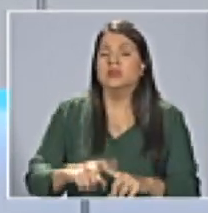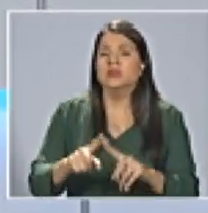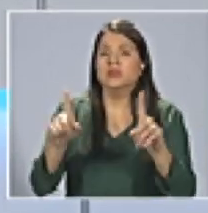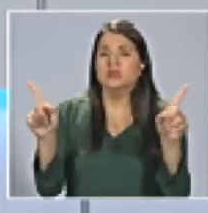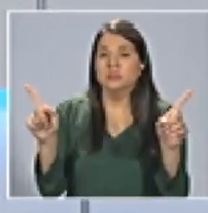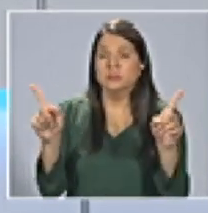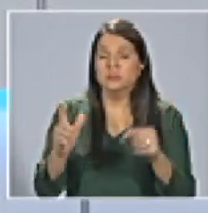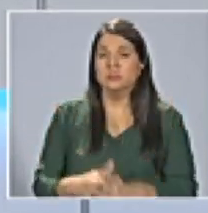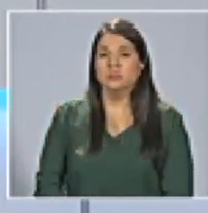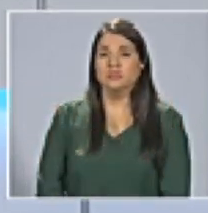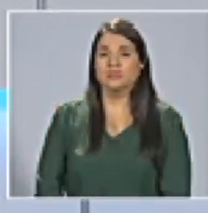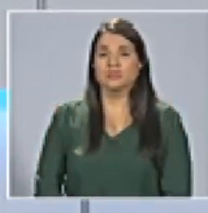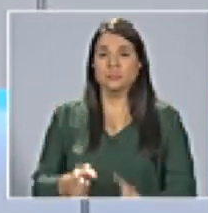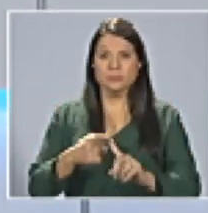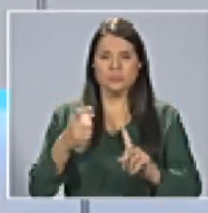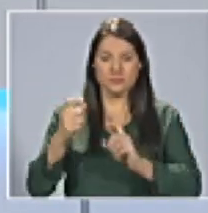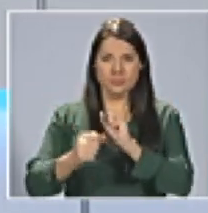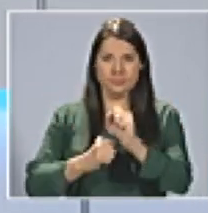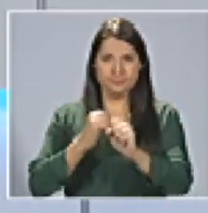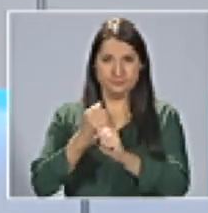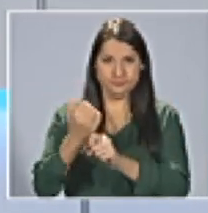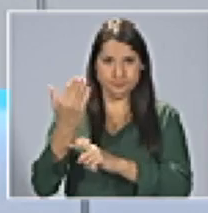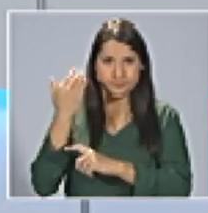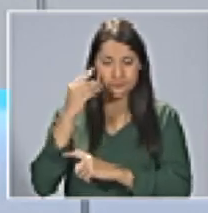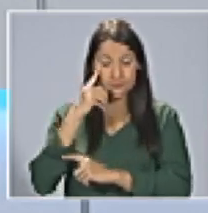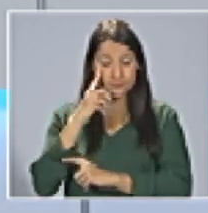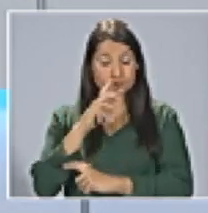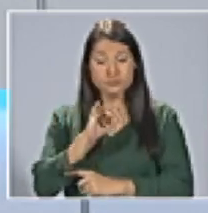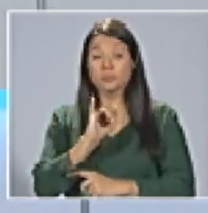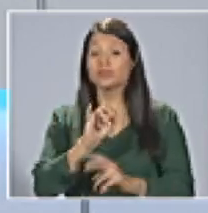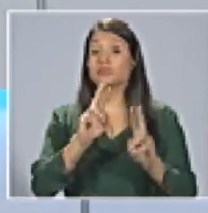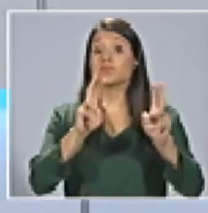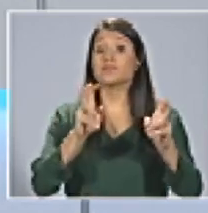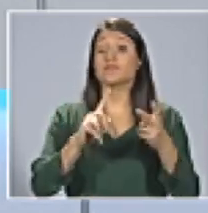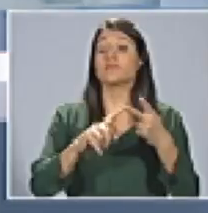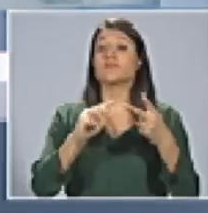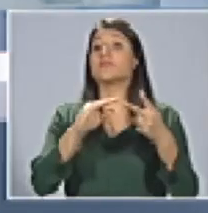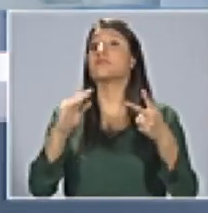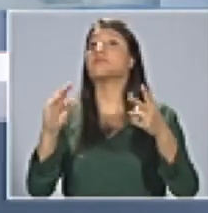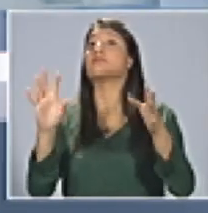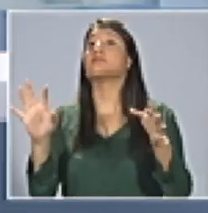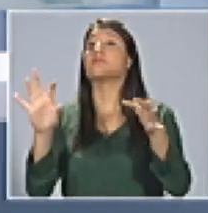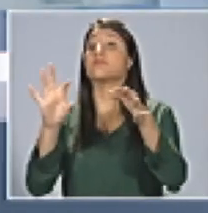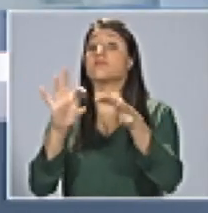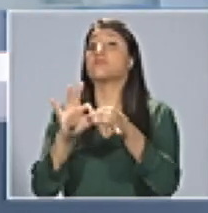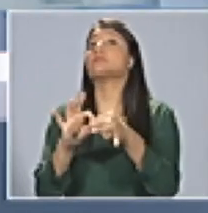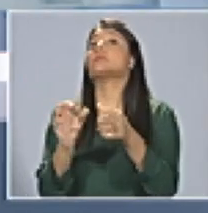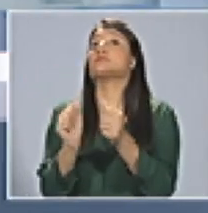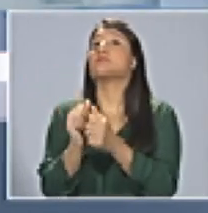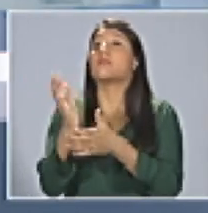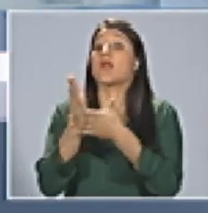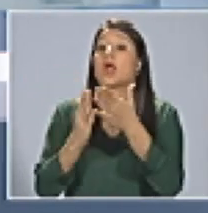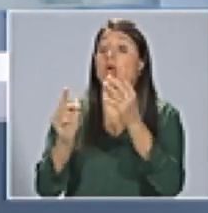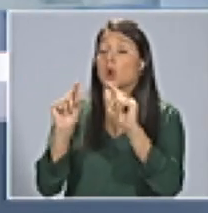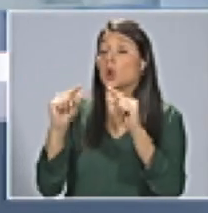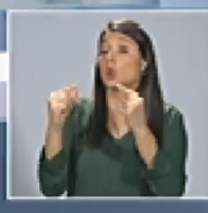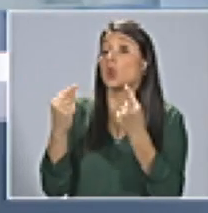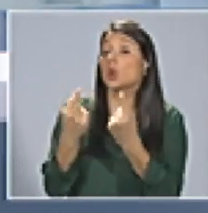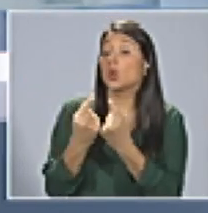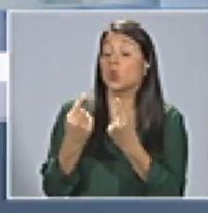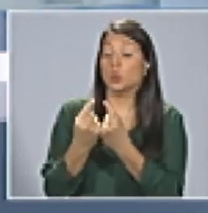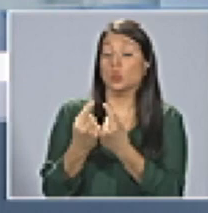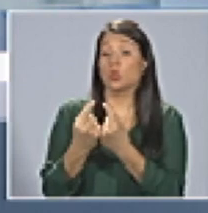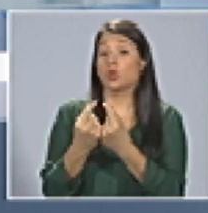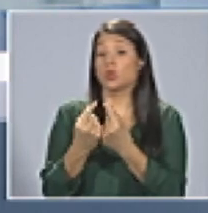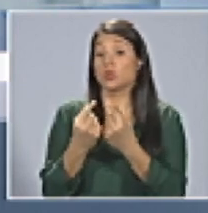pero desde el año pasado, a raíz de este tema y del vínculo con algún grupo de magistrados que se